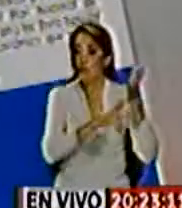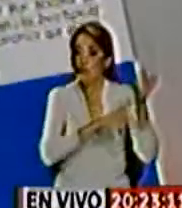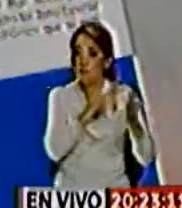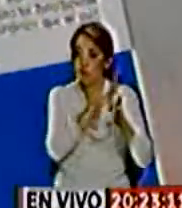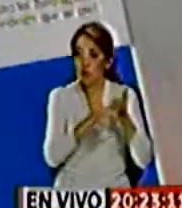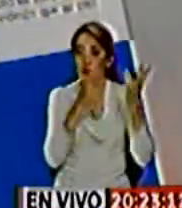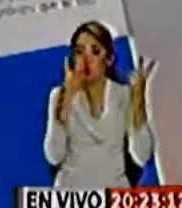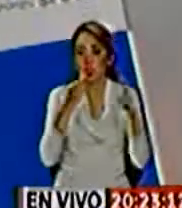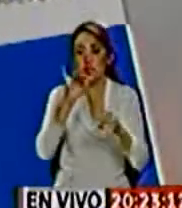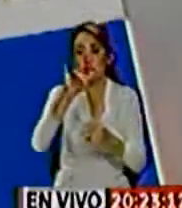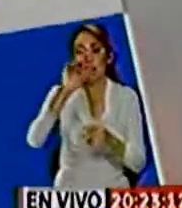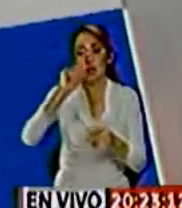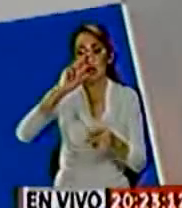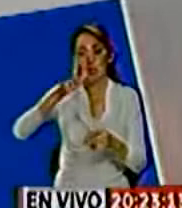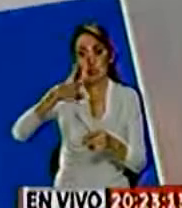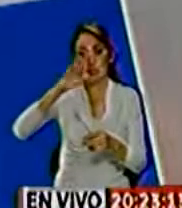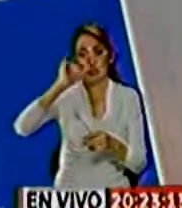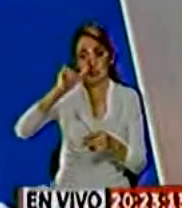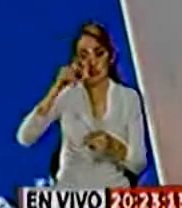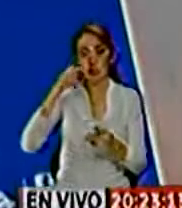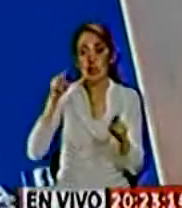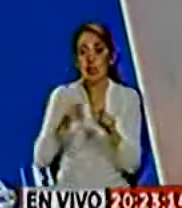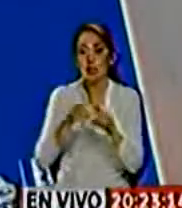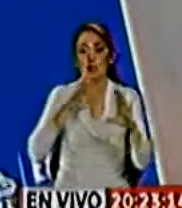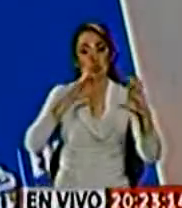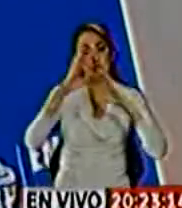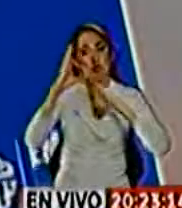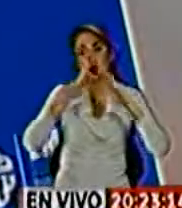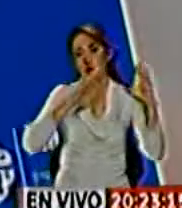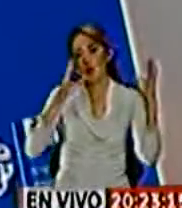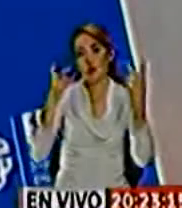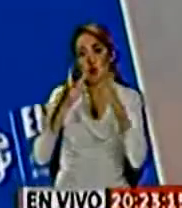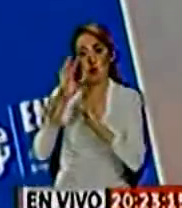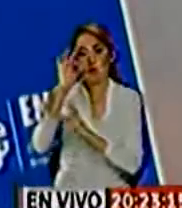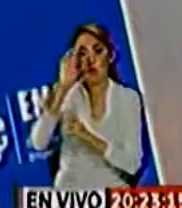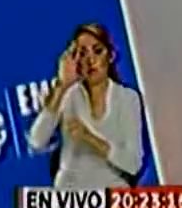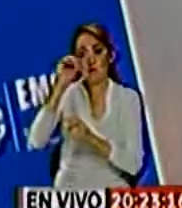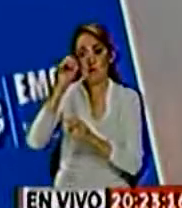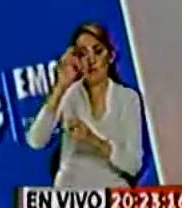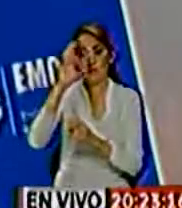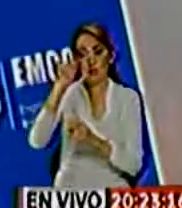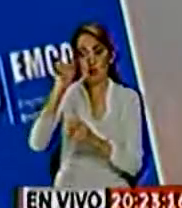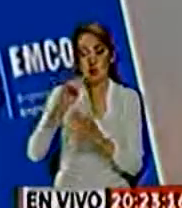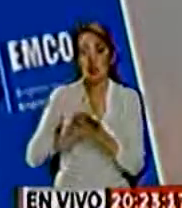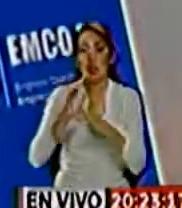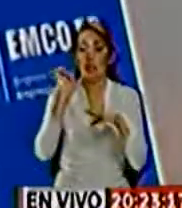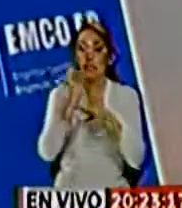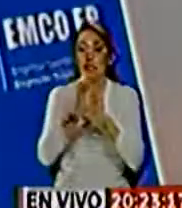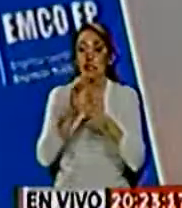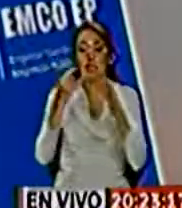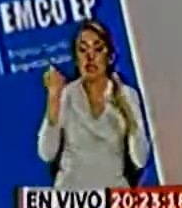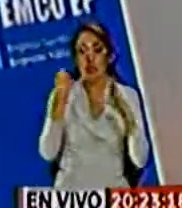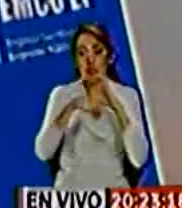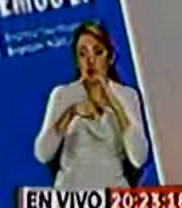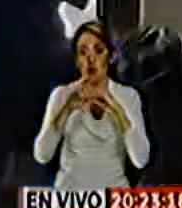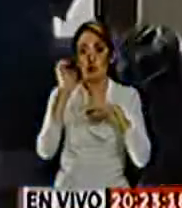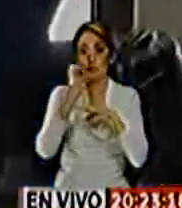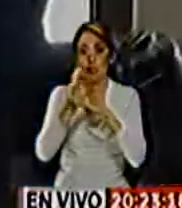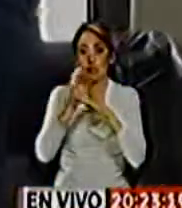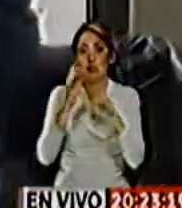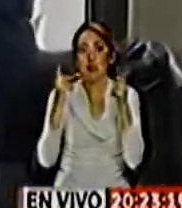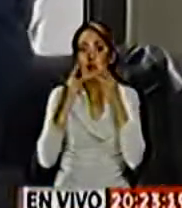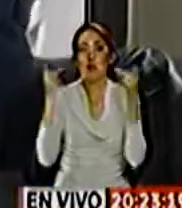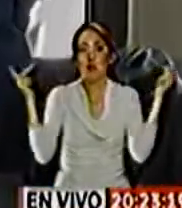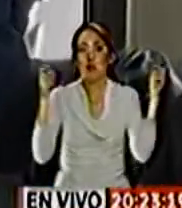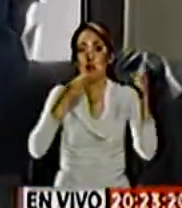Ecuador, Yachayepe, Corporación Nacional de Telecomunicaciones, Flota Petrolera Ecuatoriana, Correos del Ecuador y Medios Públicos. En